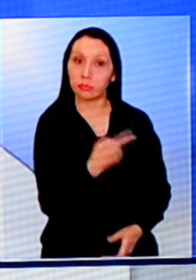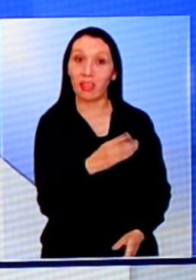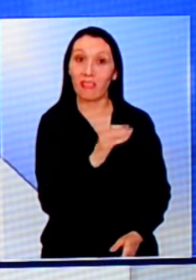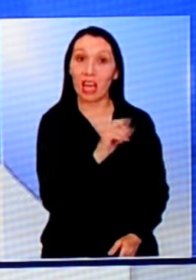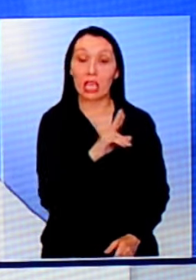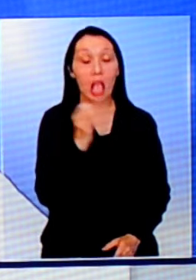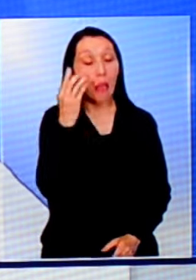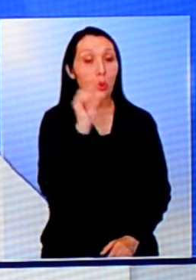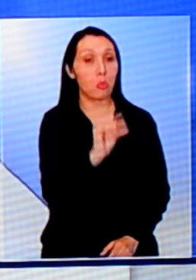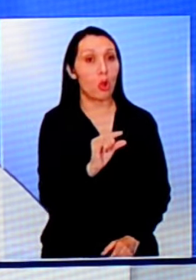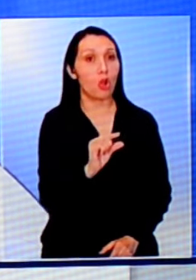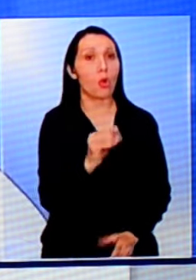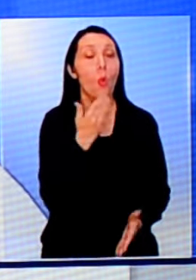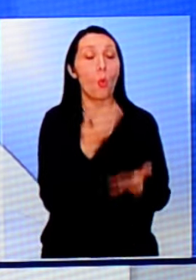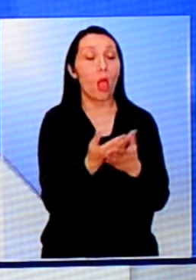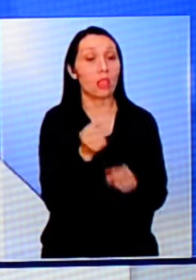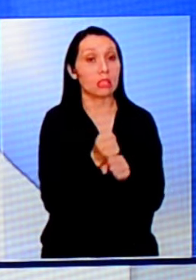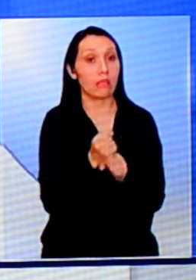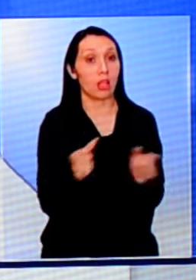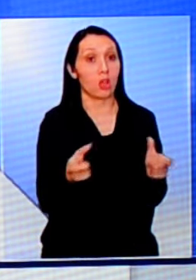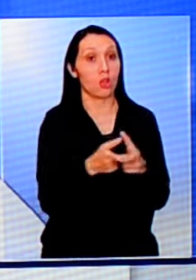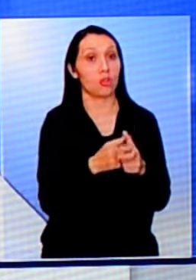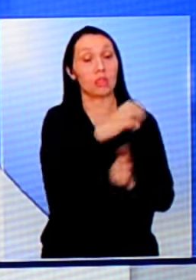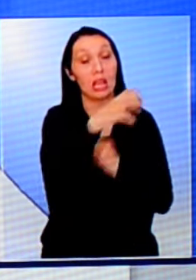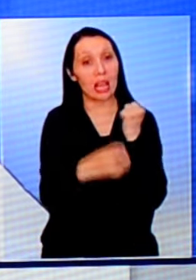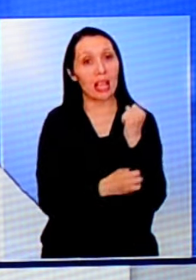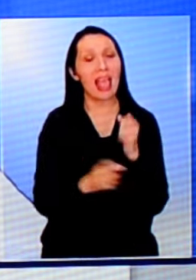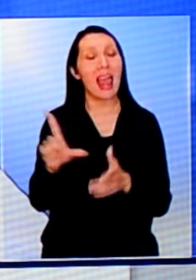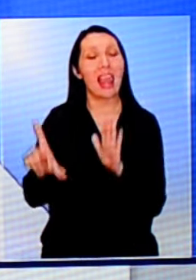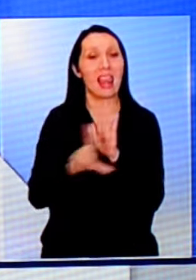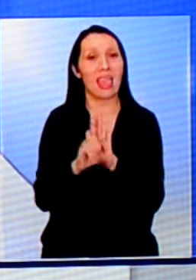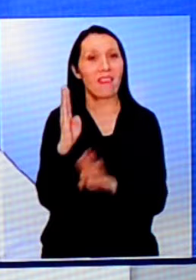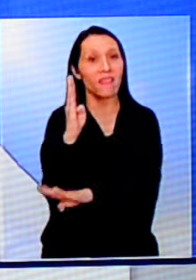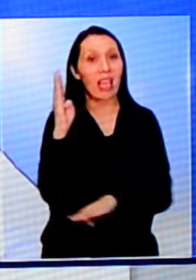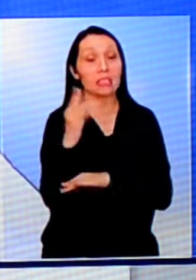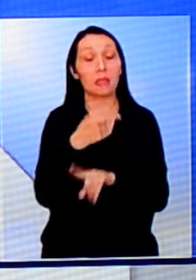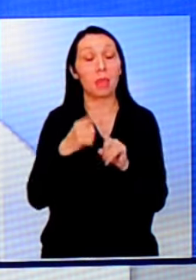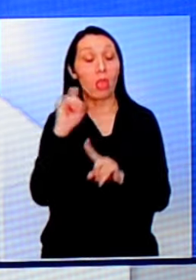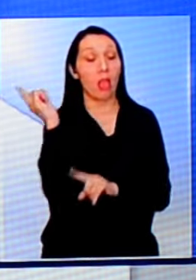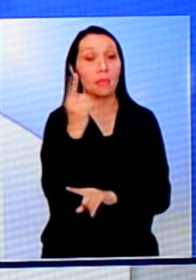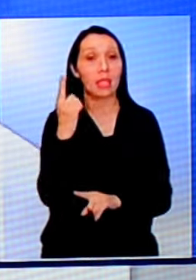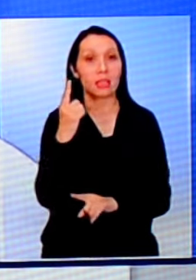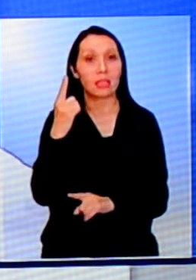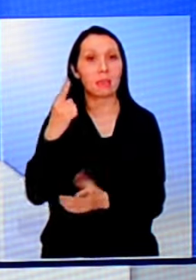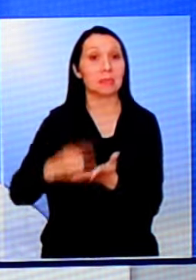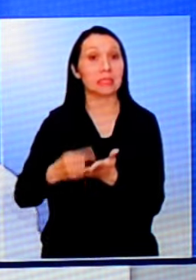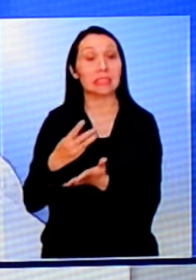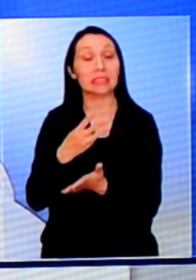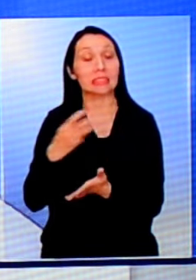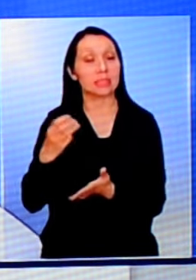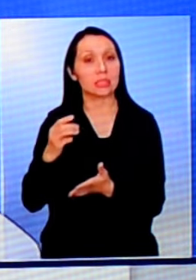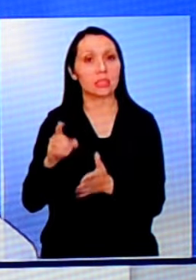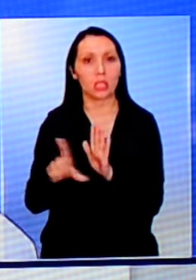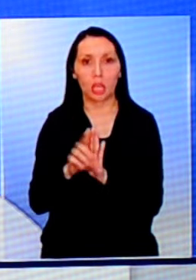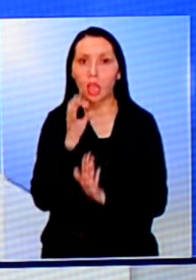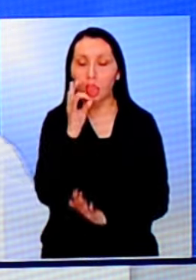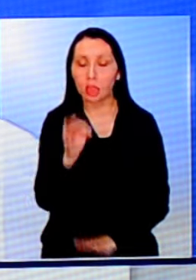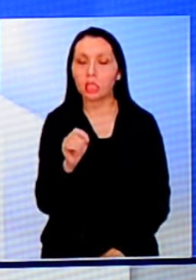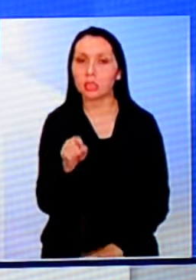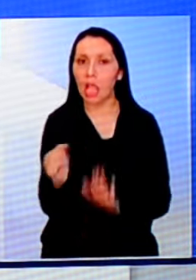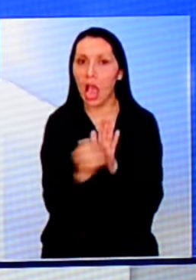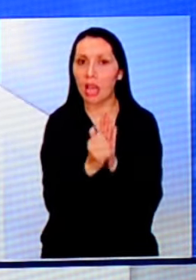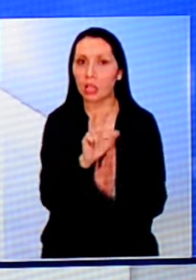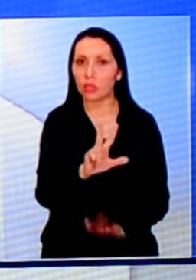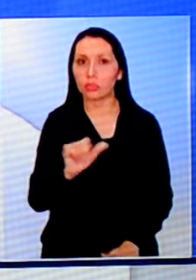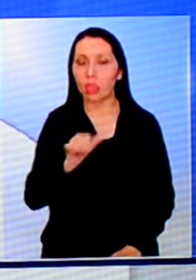cuando pasó por el Consejo Regional. La verdad es que la Ley de Bases Generales del Medio Ambiente, la 19.300, establece muy precisamente en su artículo